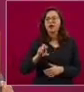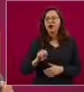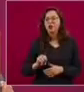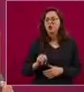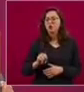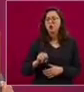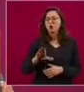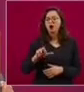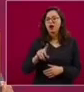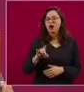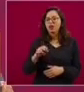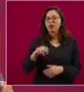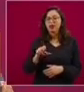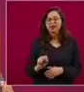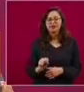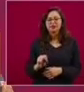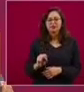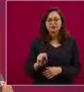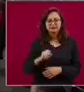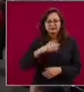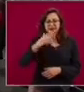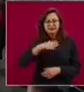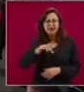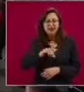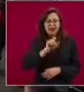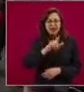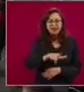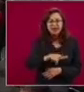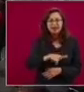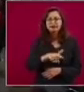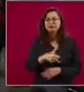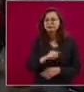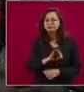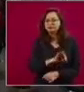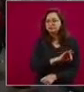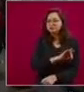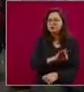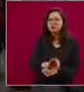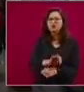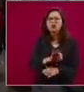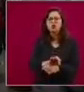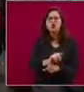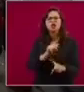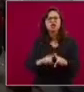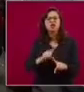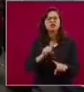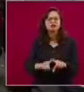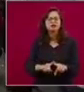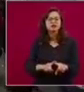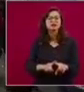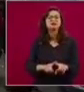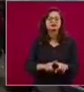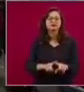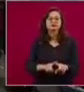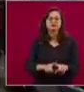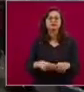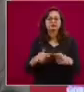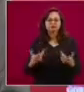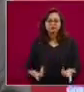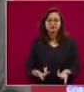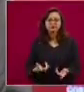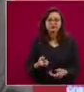pues se le otorgó protección y asilo y se le fue a buscar, y esa